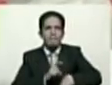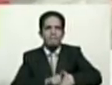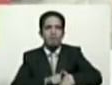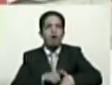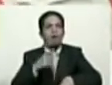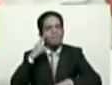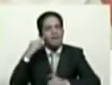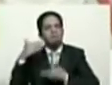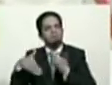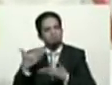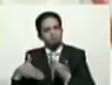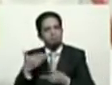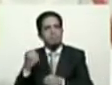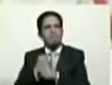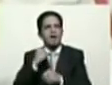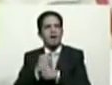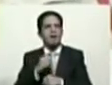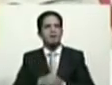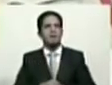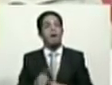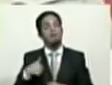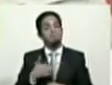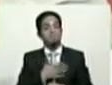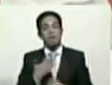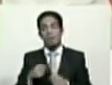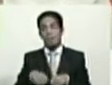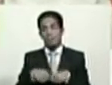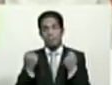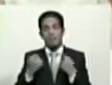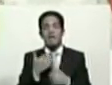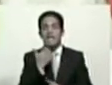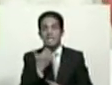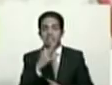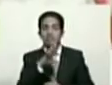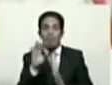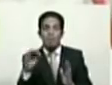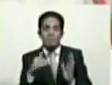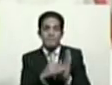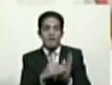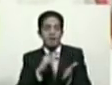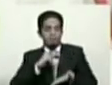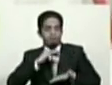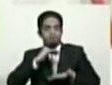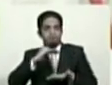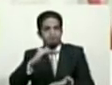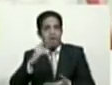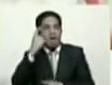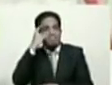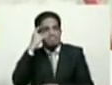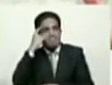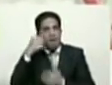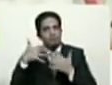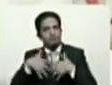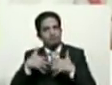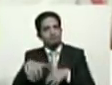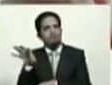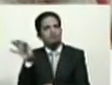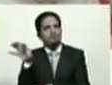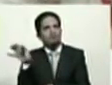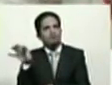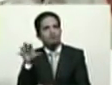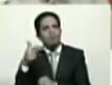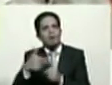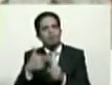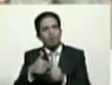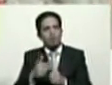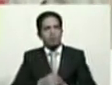producción petrolera que quisieron afectar casi 50 mil barriles/día es lo que esta subestación